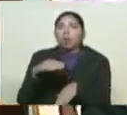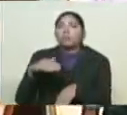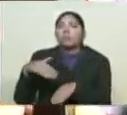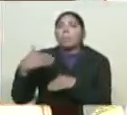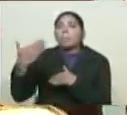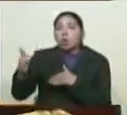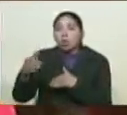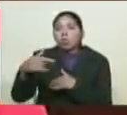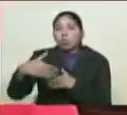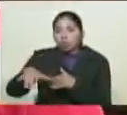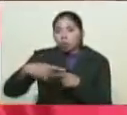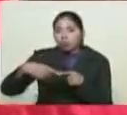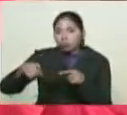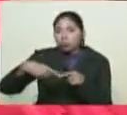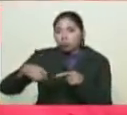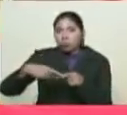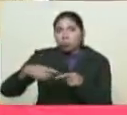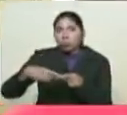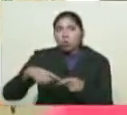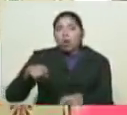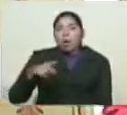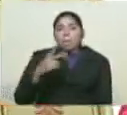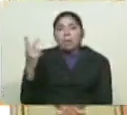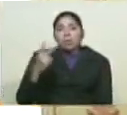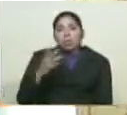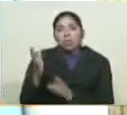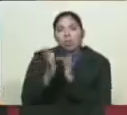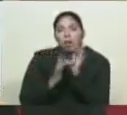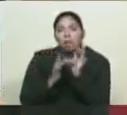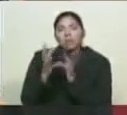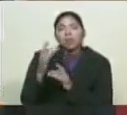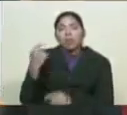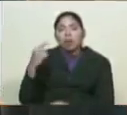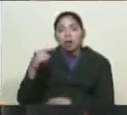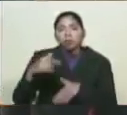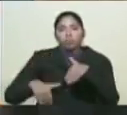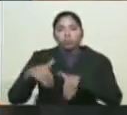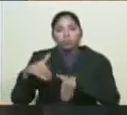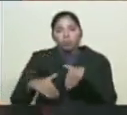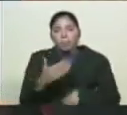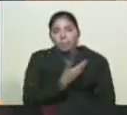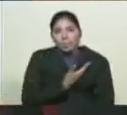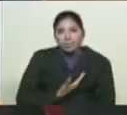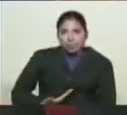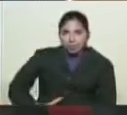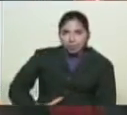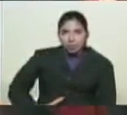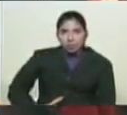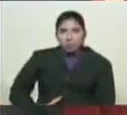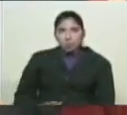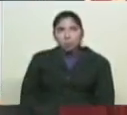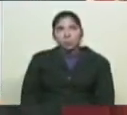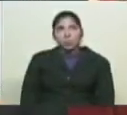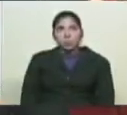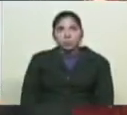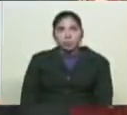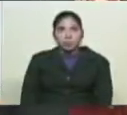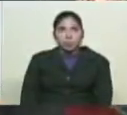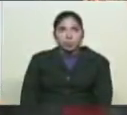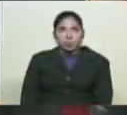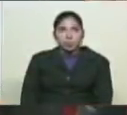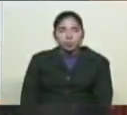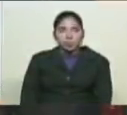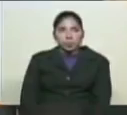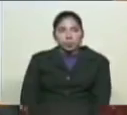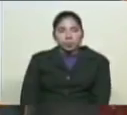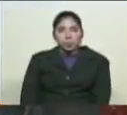pautados para el próximo 22 de abril por el Consejo Nacional Electoral, al tiempo que respaldan al candidato obrero, el